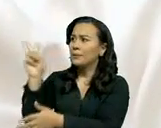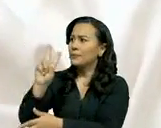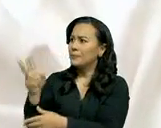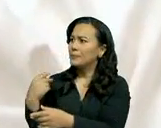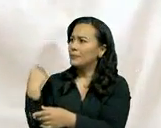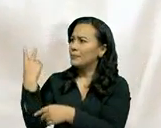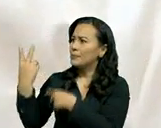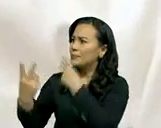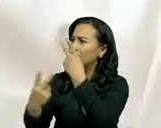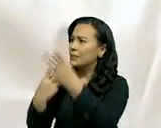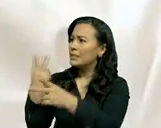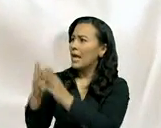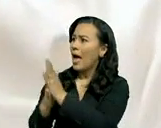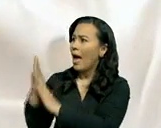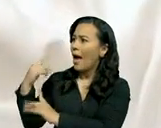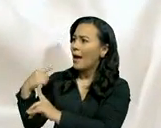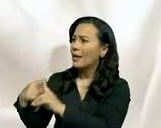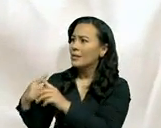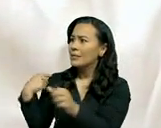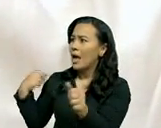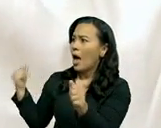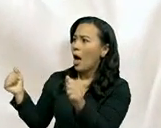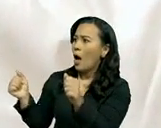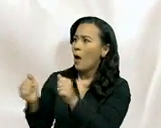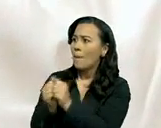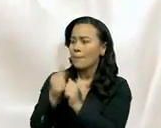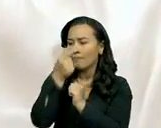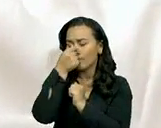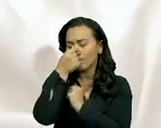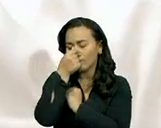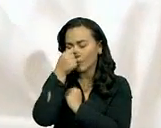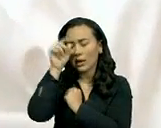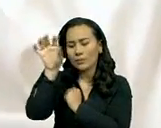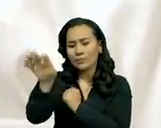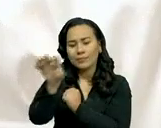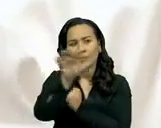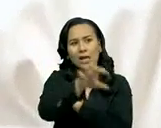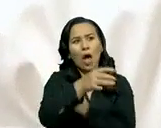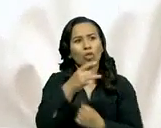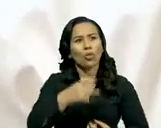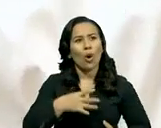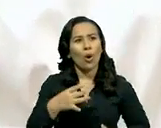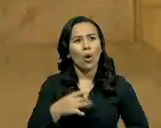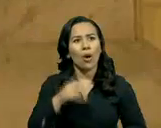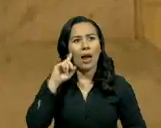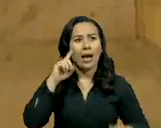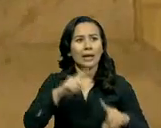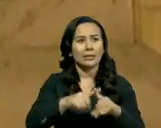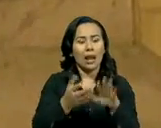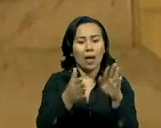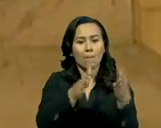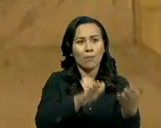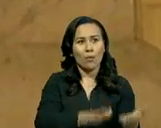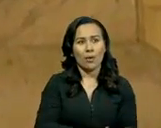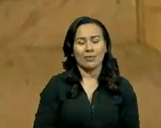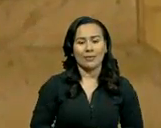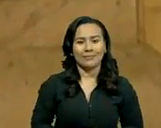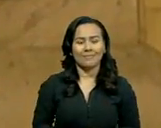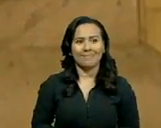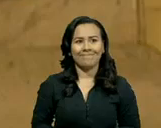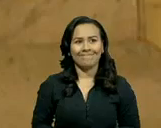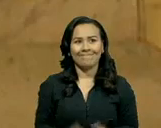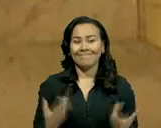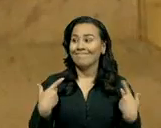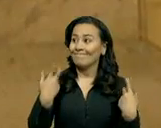7 iglesias. El acompañar al Señor en los distintos momentos de dolor hacia el Calvario. Se trata